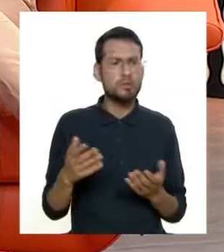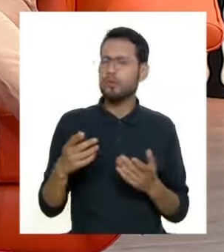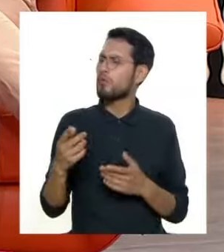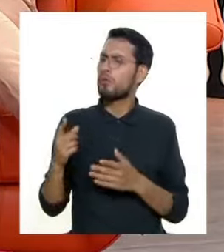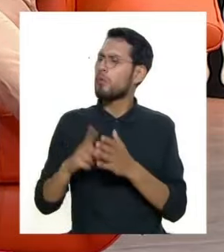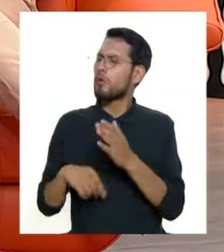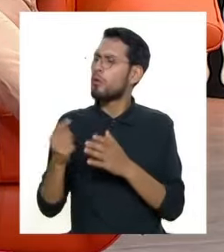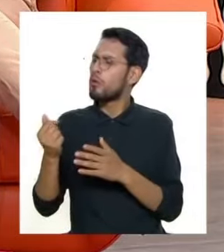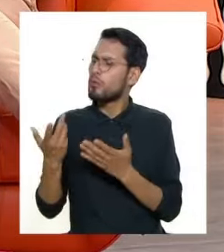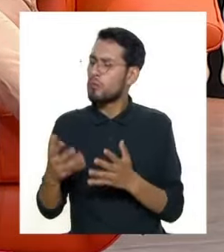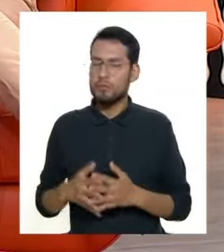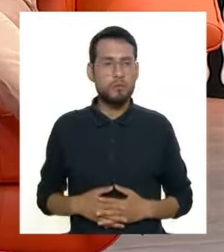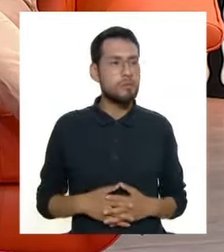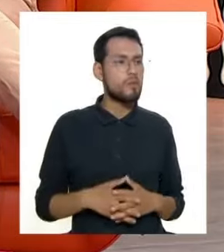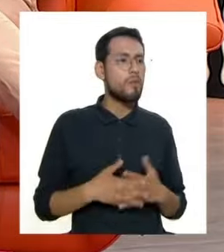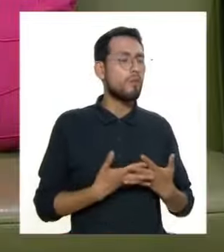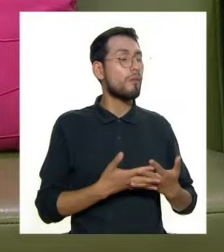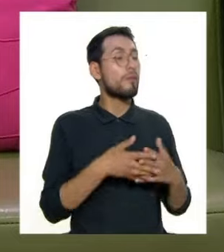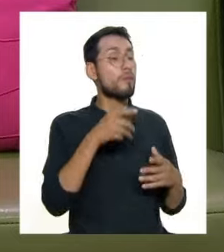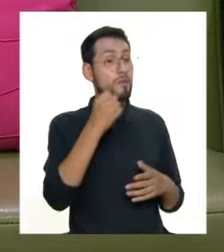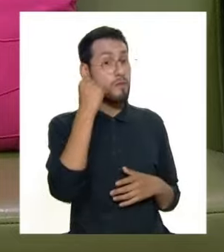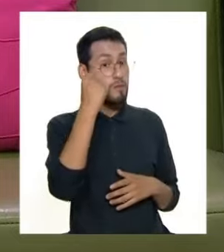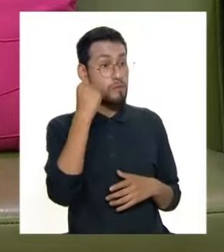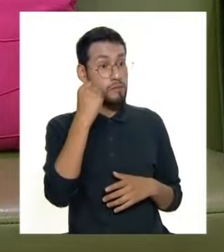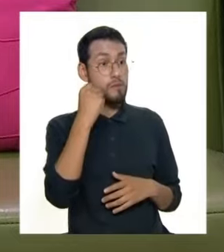qué depende el costo de ese trámite? En realidad,